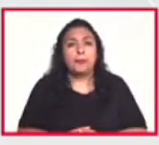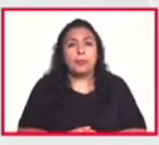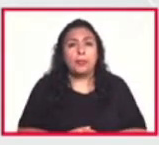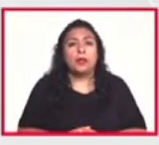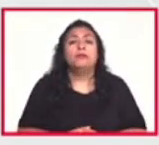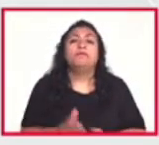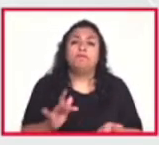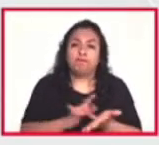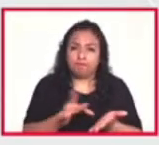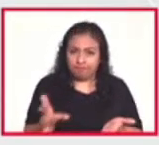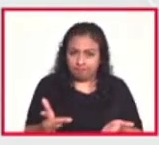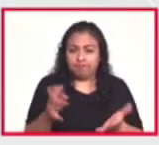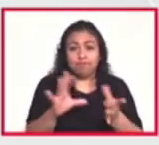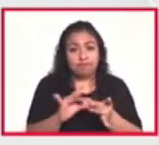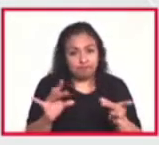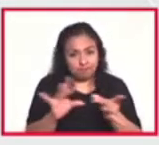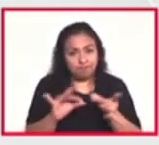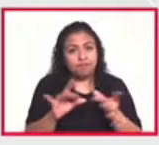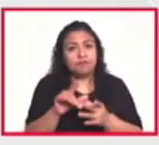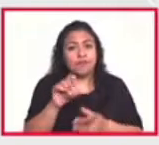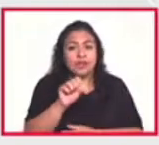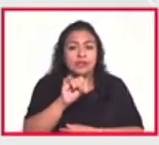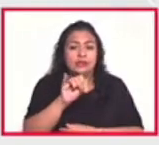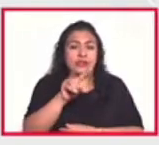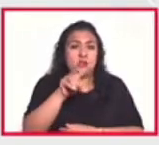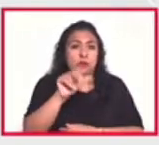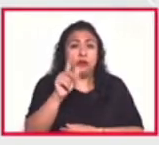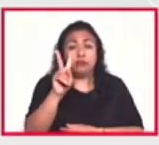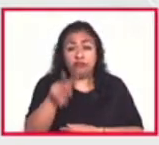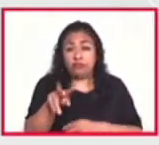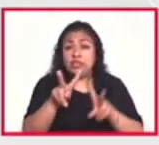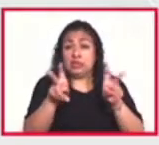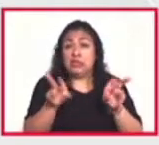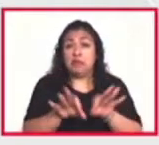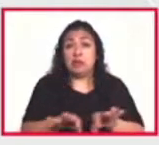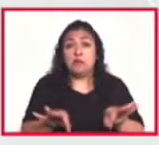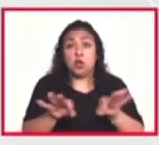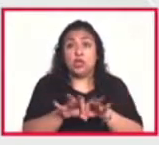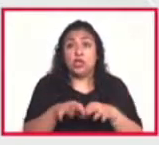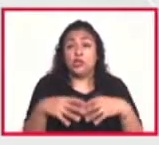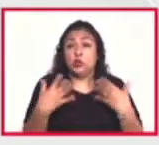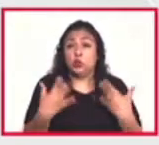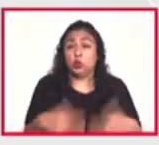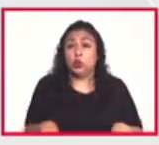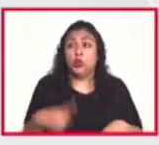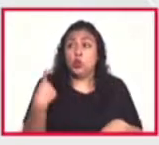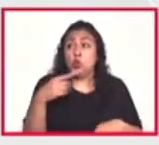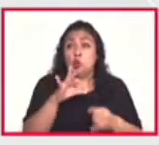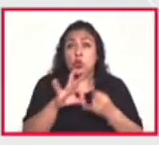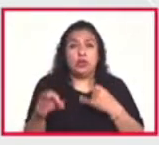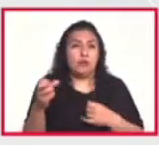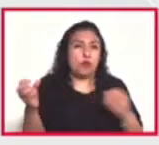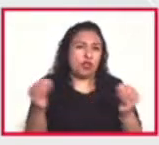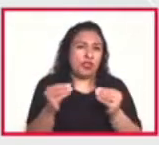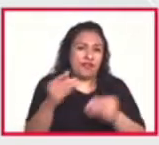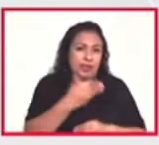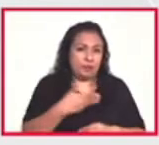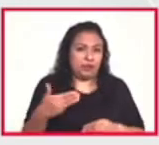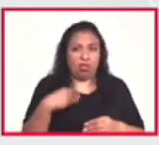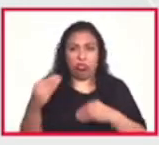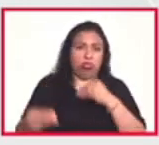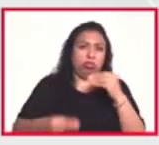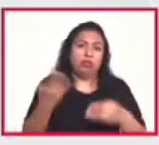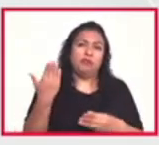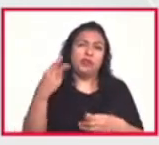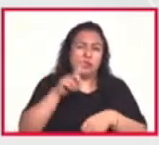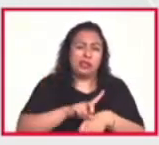Muchas gracias por estas reflexiones a Silvia Giorgiuli, todo un tema que calentó los ánimos, de hecho, en el último debate presidencial, y ya hace unos días, hace